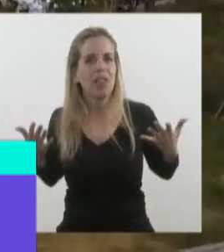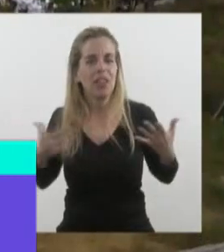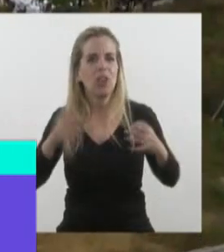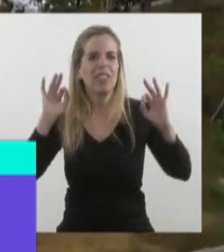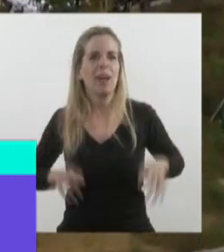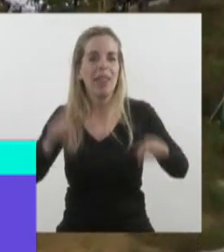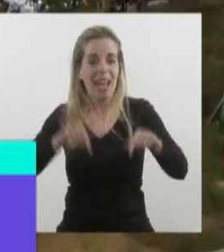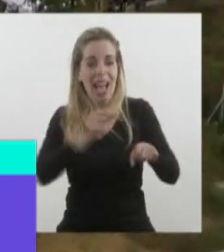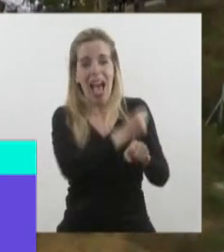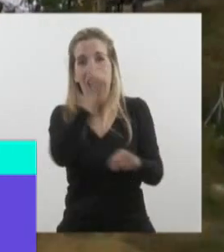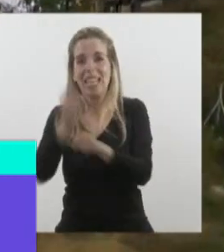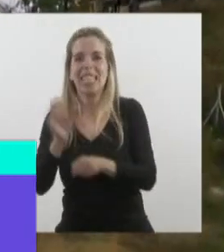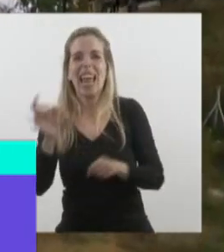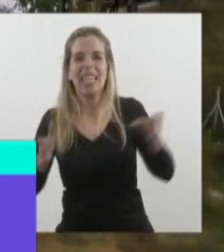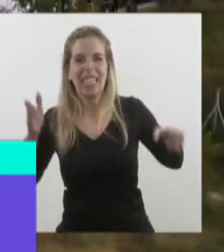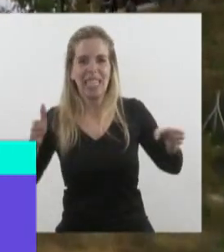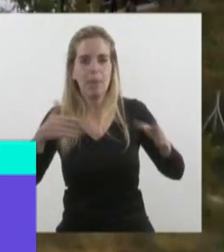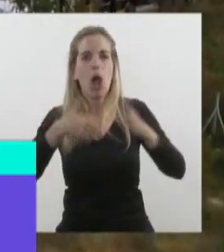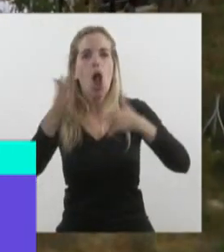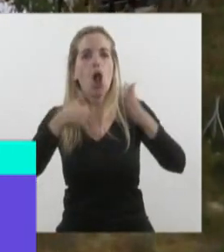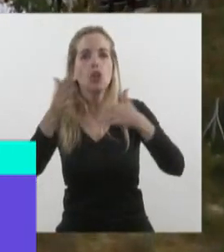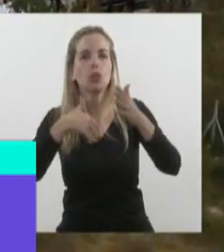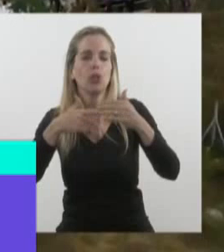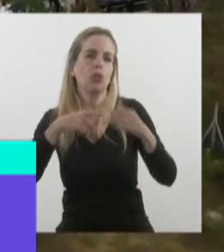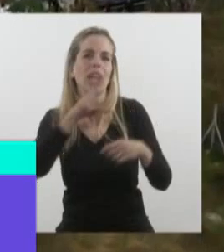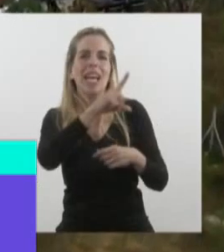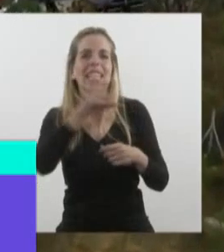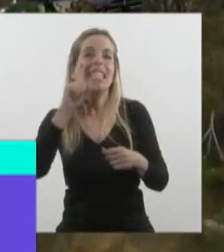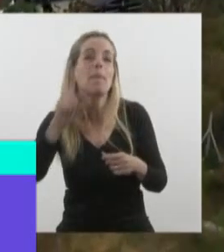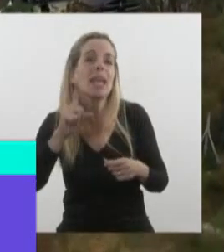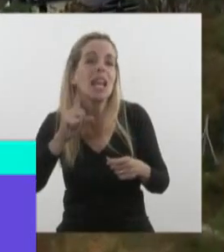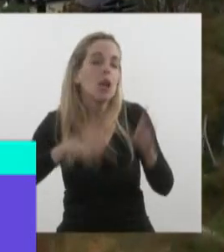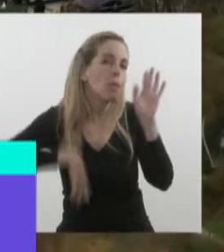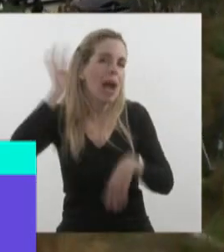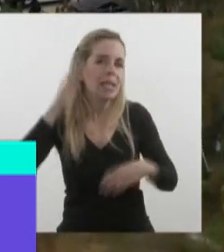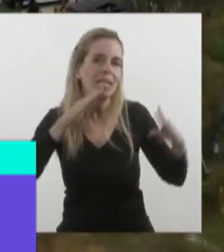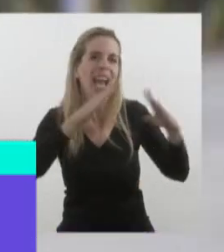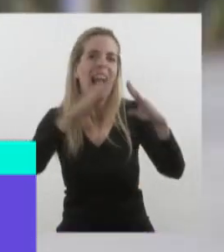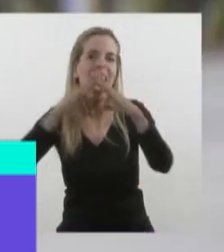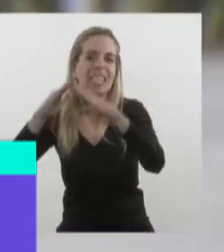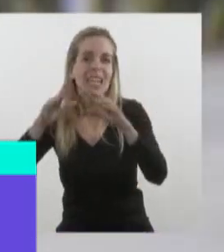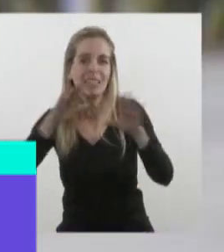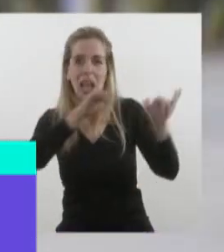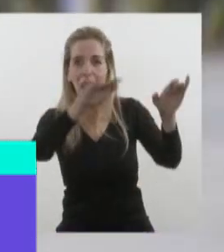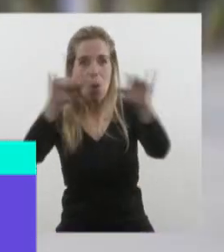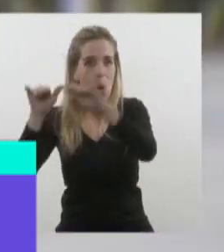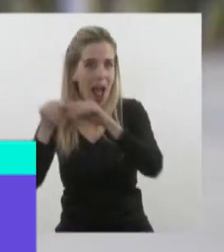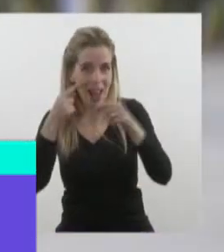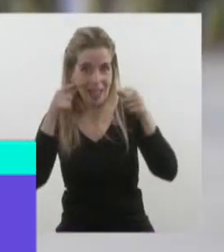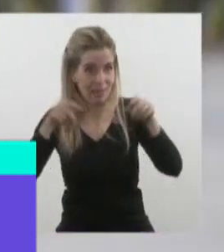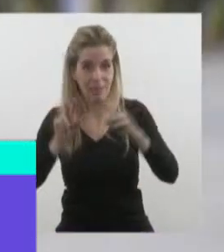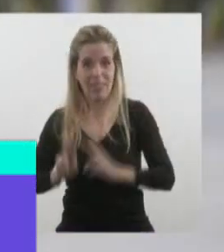de año vamos a estar construyendo más de 100.000 casas más como estas, que además hay que verlas porque son